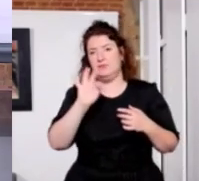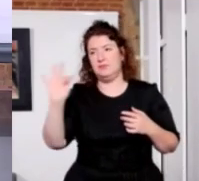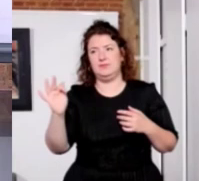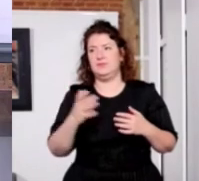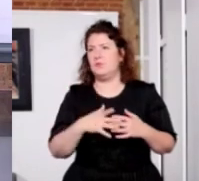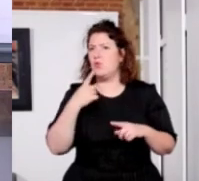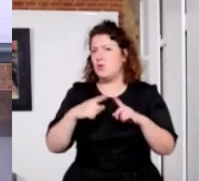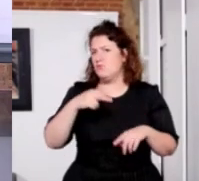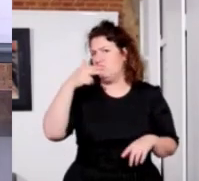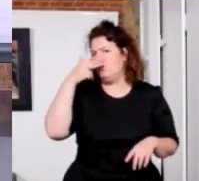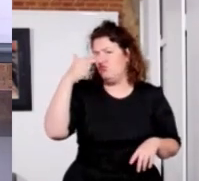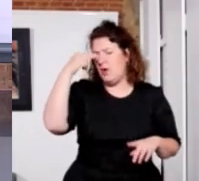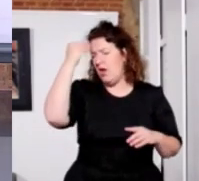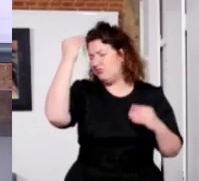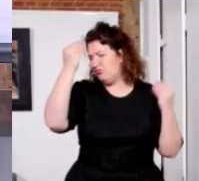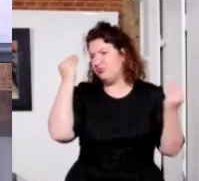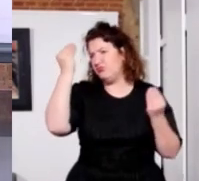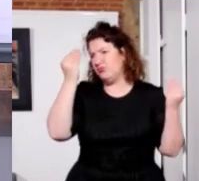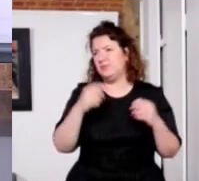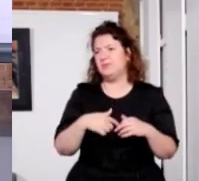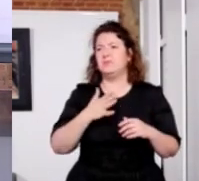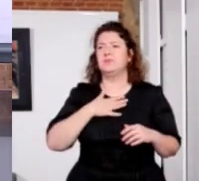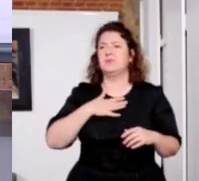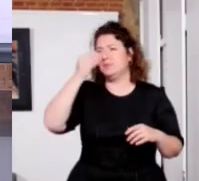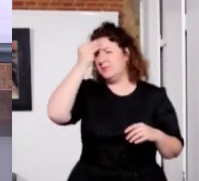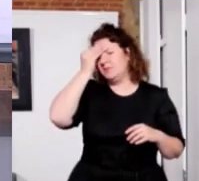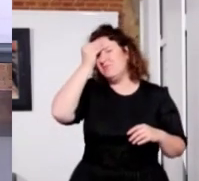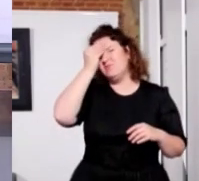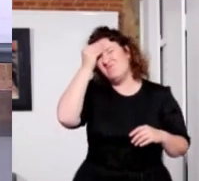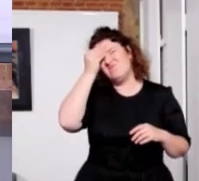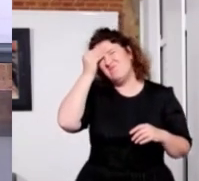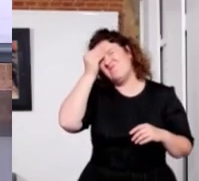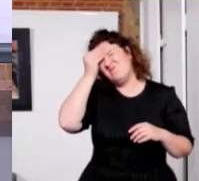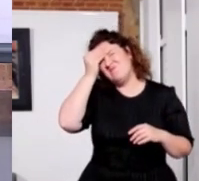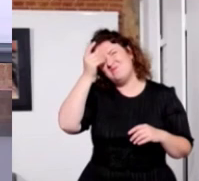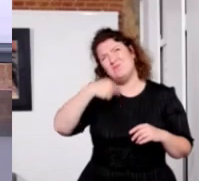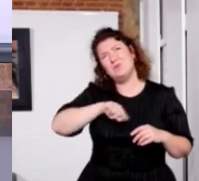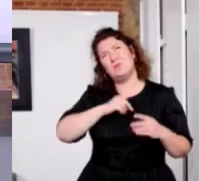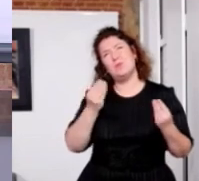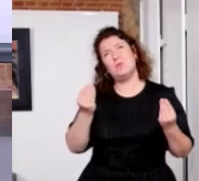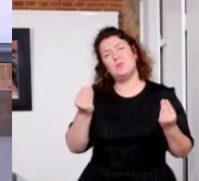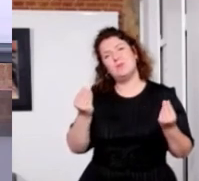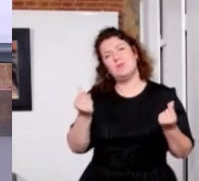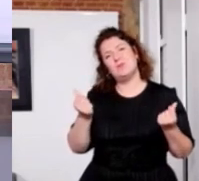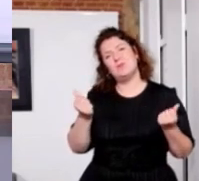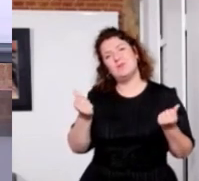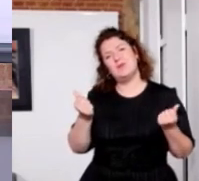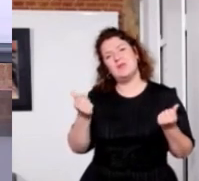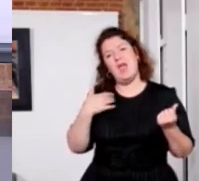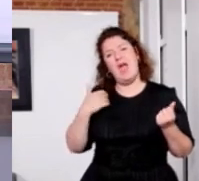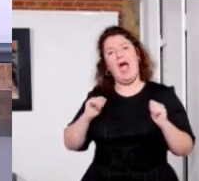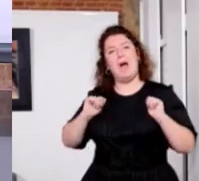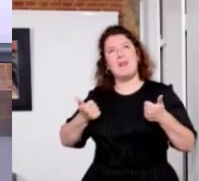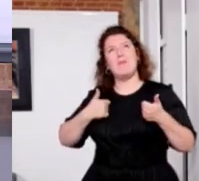cosas muy interesantes para reflexionar. Pero mi reflexión es si no hemos perdido el fervor del primer